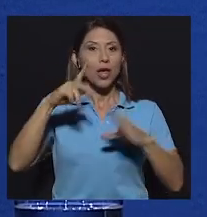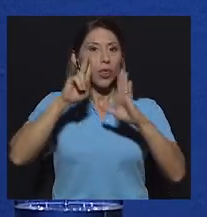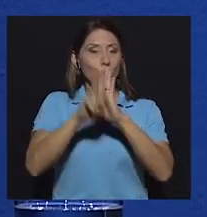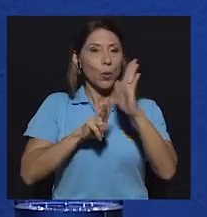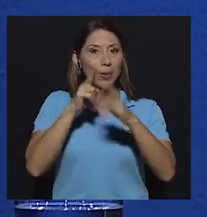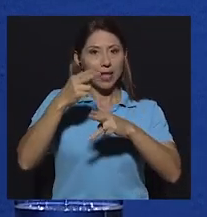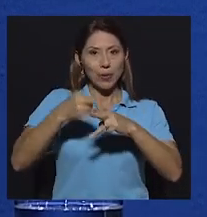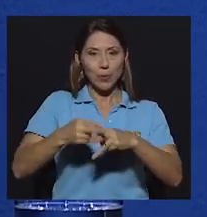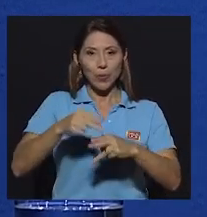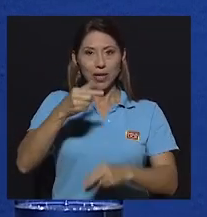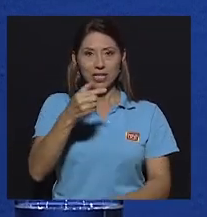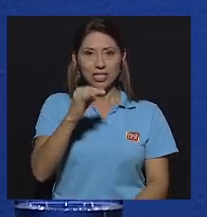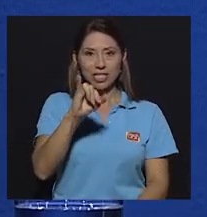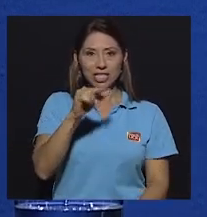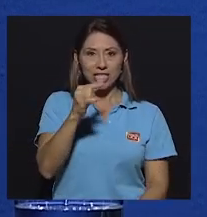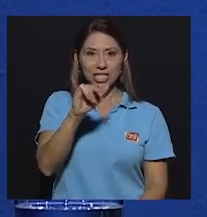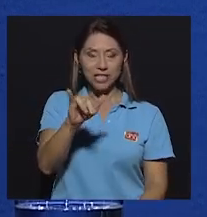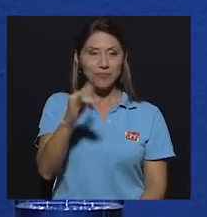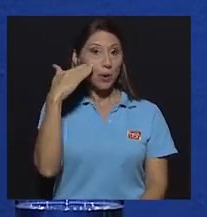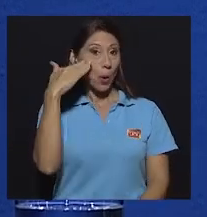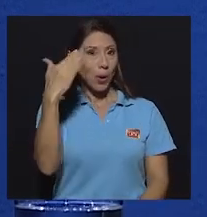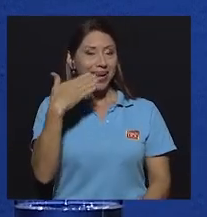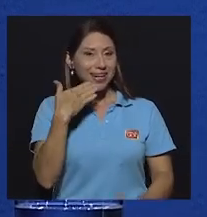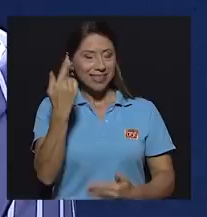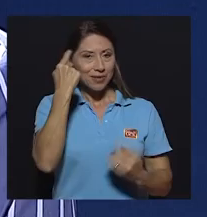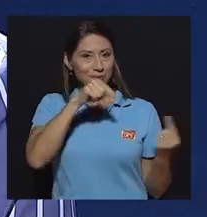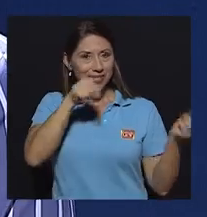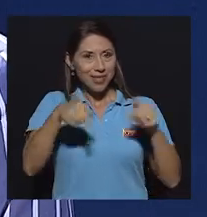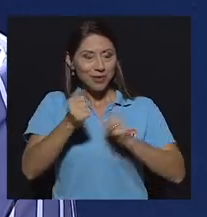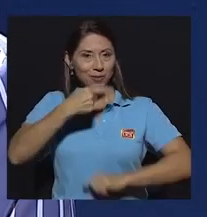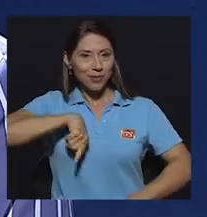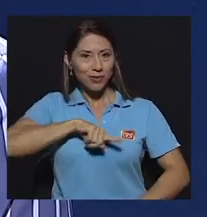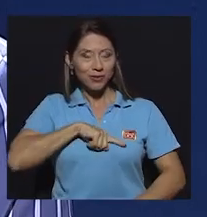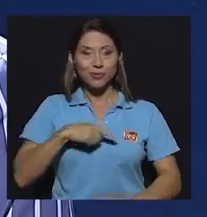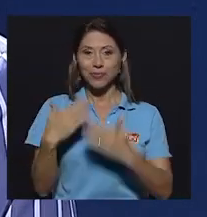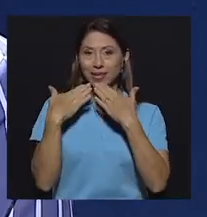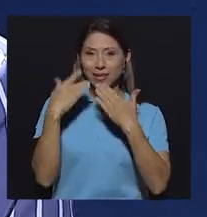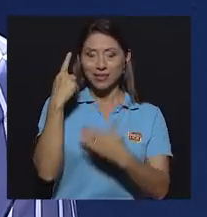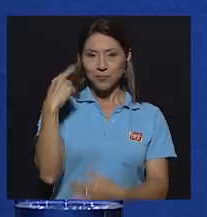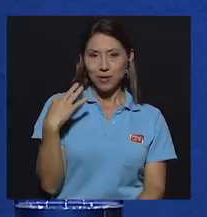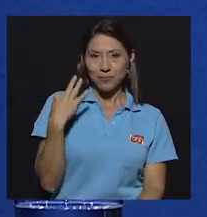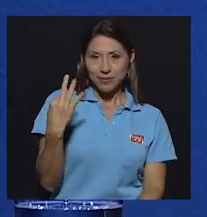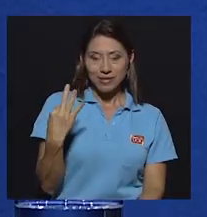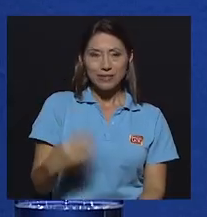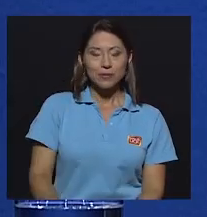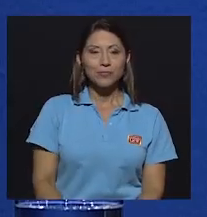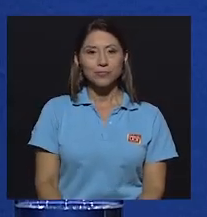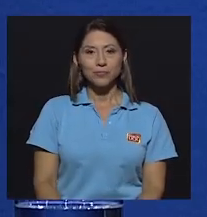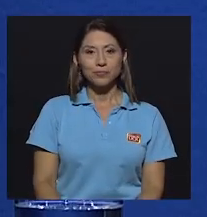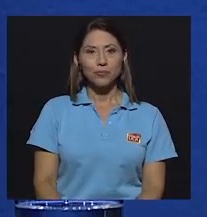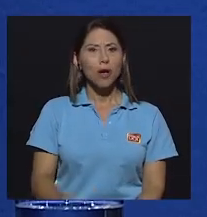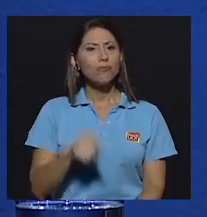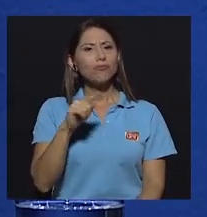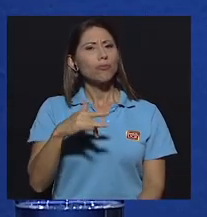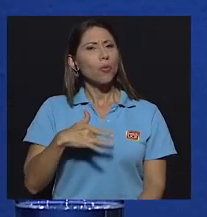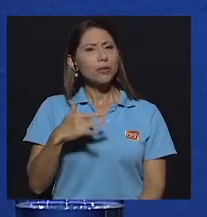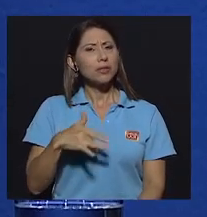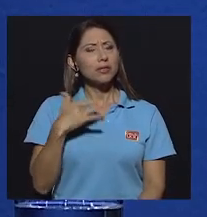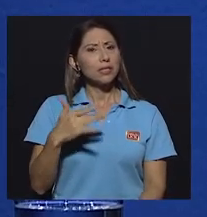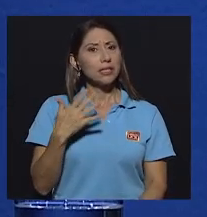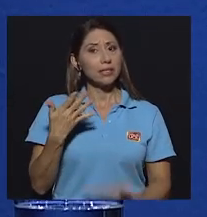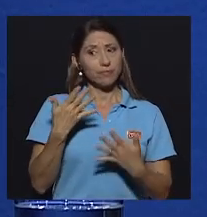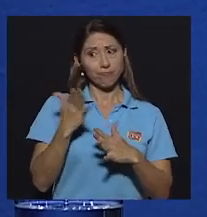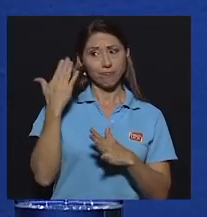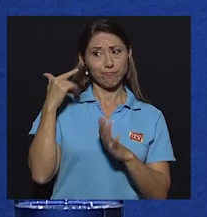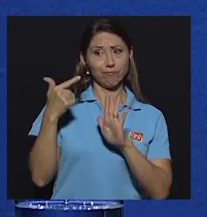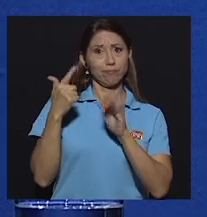documental Gigi. Hola, Erika, gracias por estar con nosotros. Muchas gracias por la invitación. ¿Cómo te sentís después de la premiere